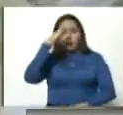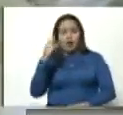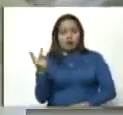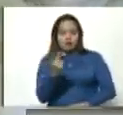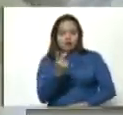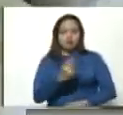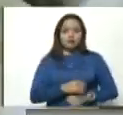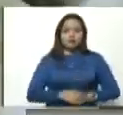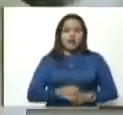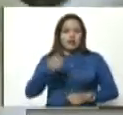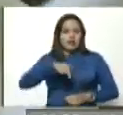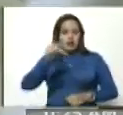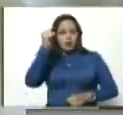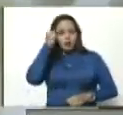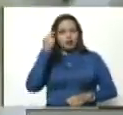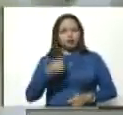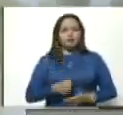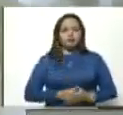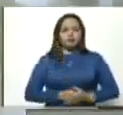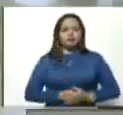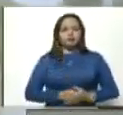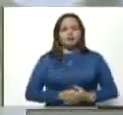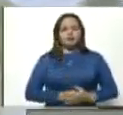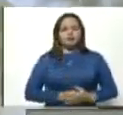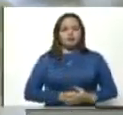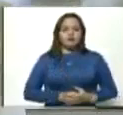el día de hoy.